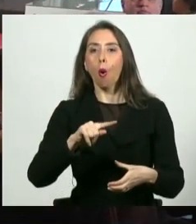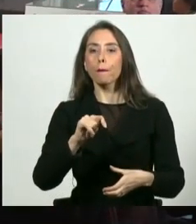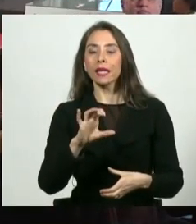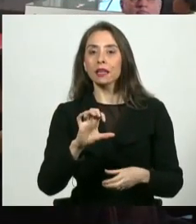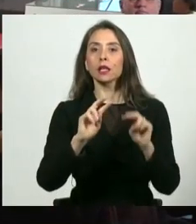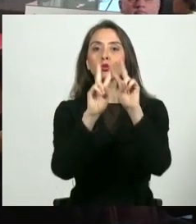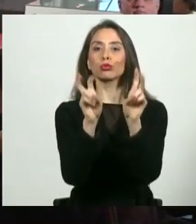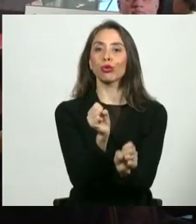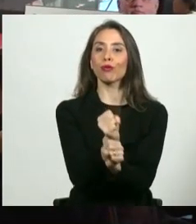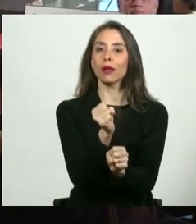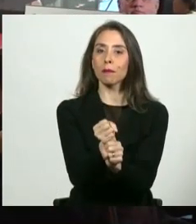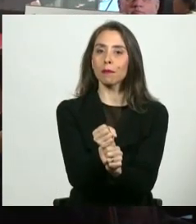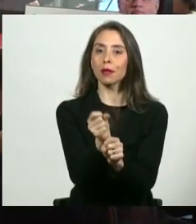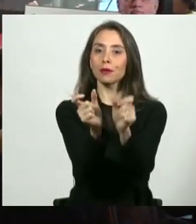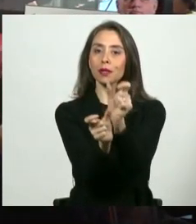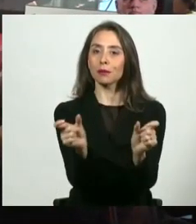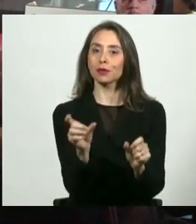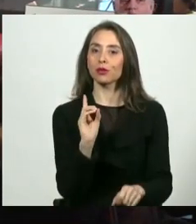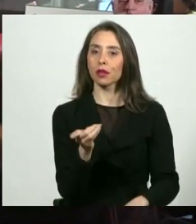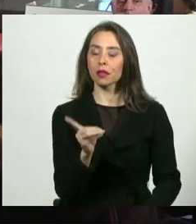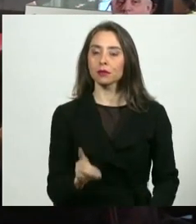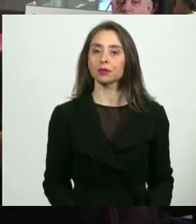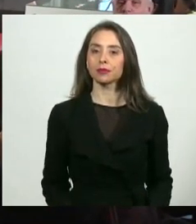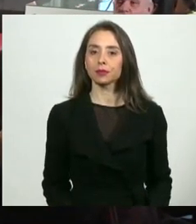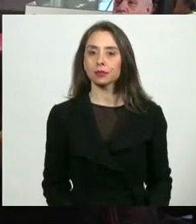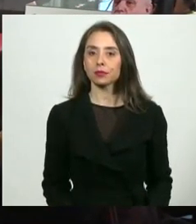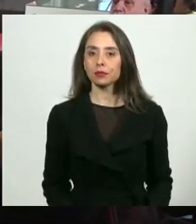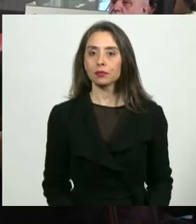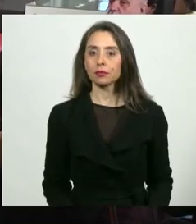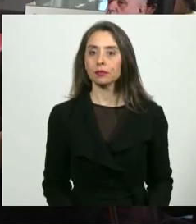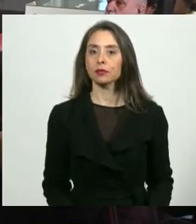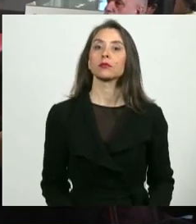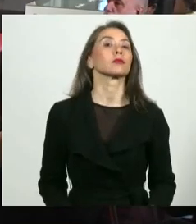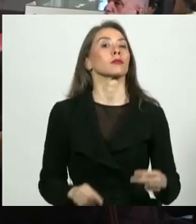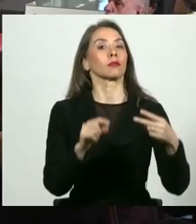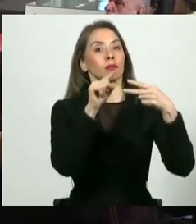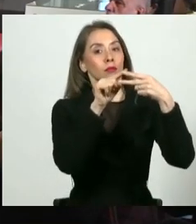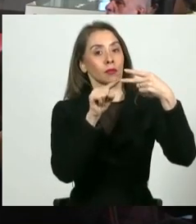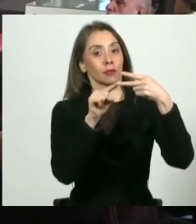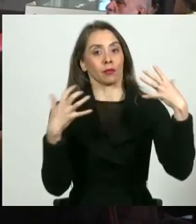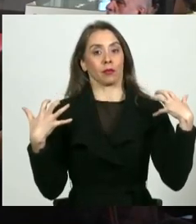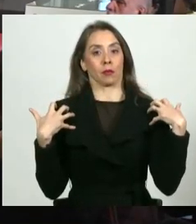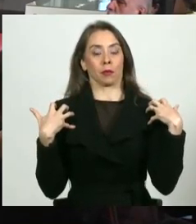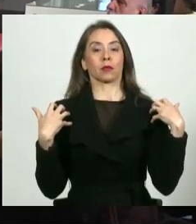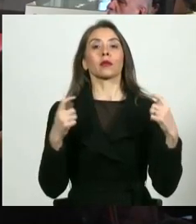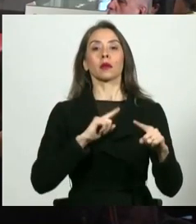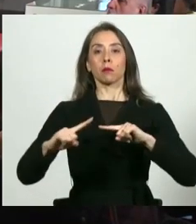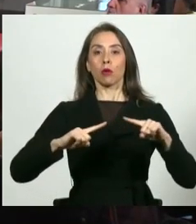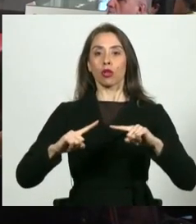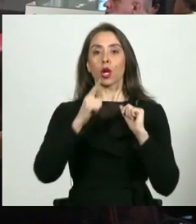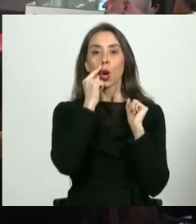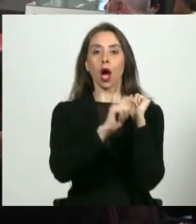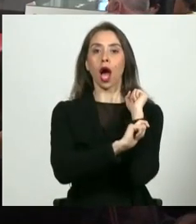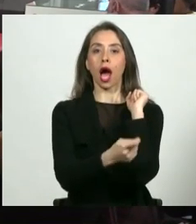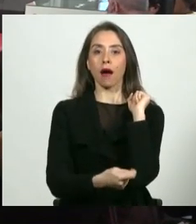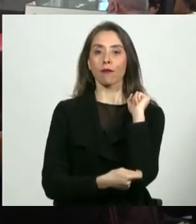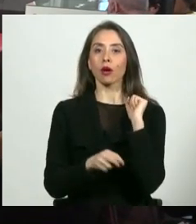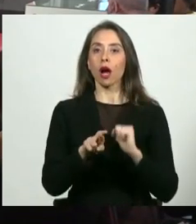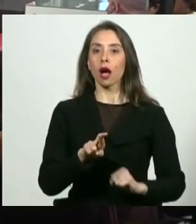al empleo de personas con discapacidad. Todos estos a cargo del moderador, abogado